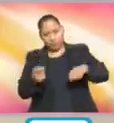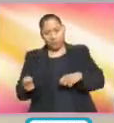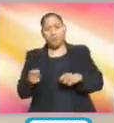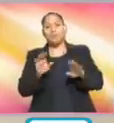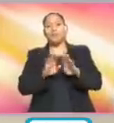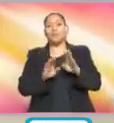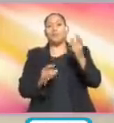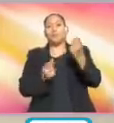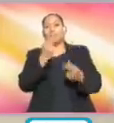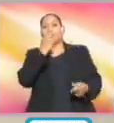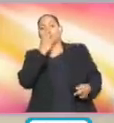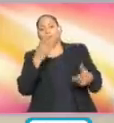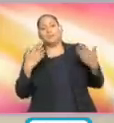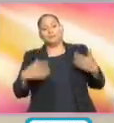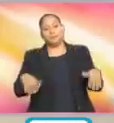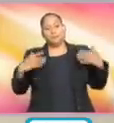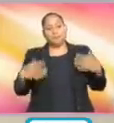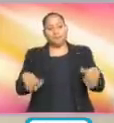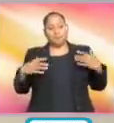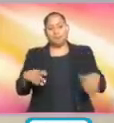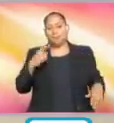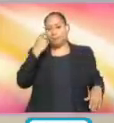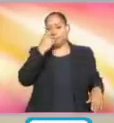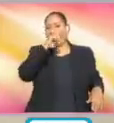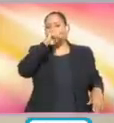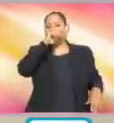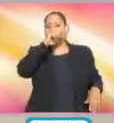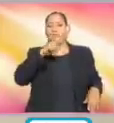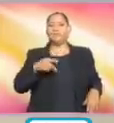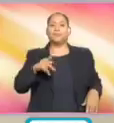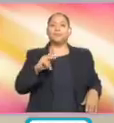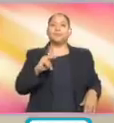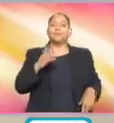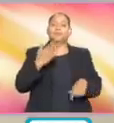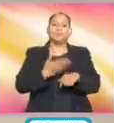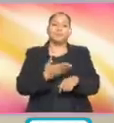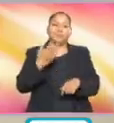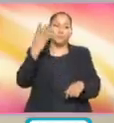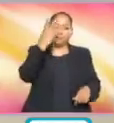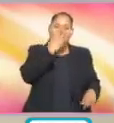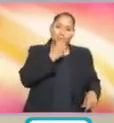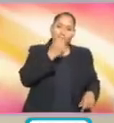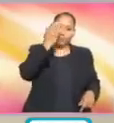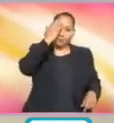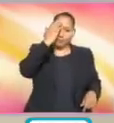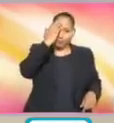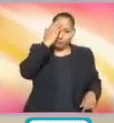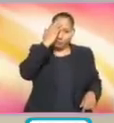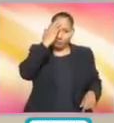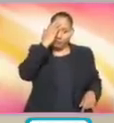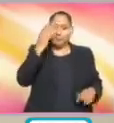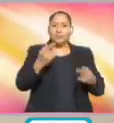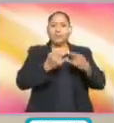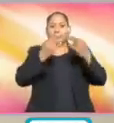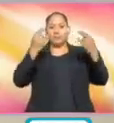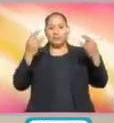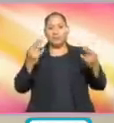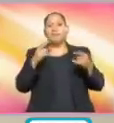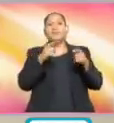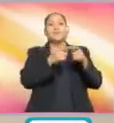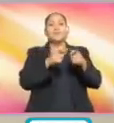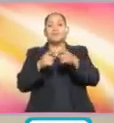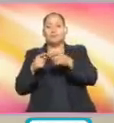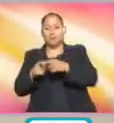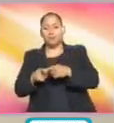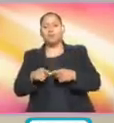Como dicen por ahí, ay, ojitos pajaritos, pero qué bonito es conocer las leyendas y sus